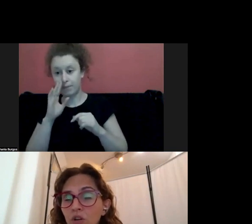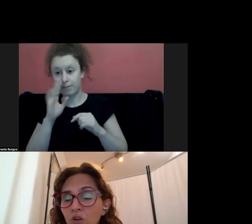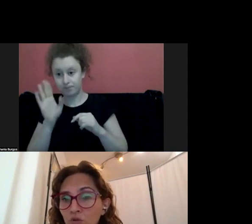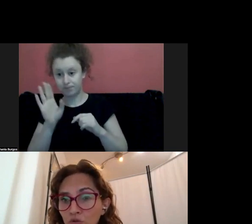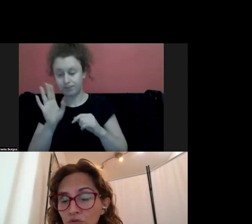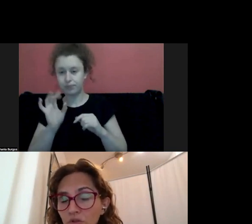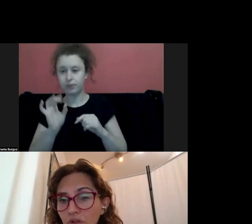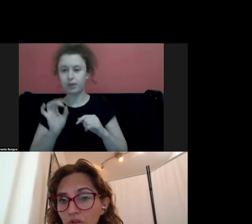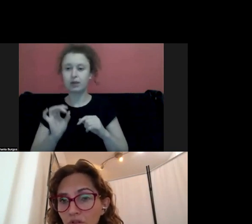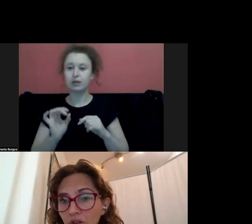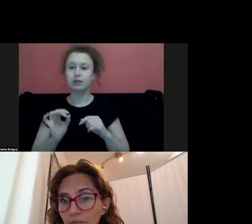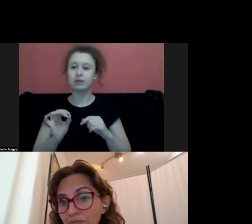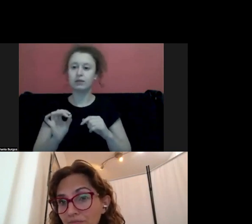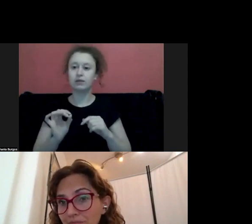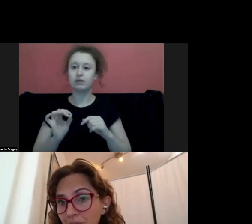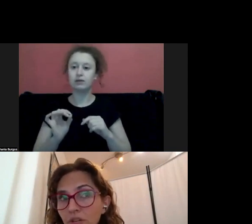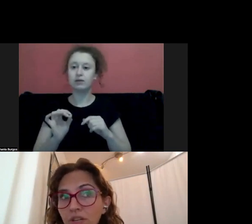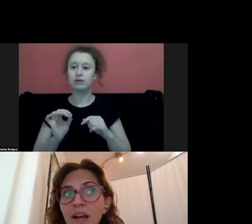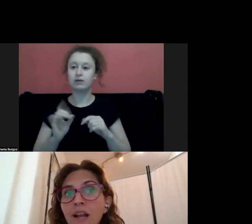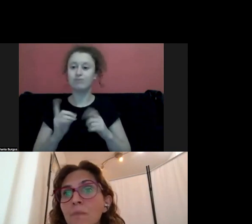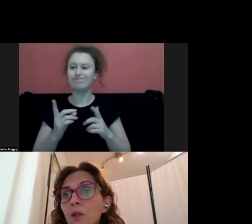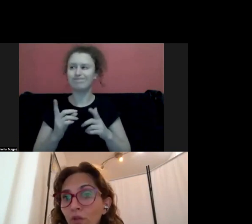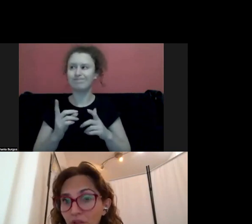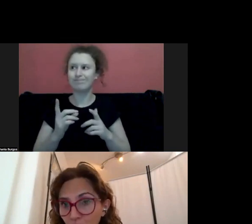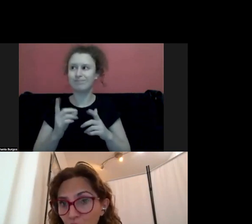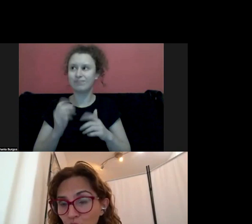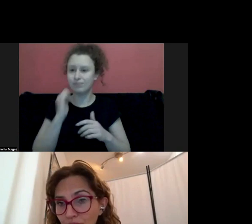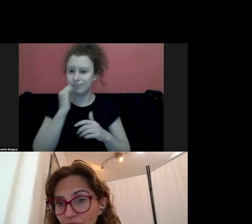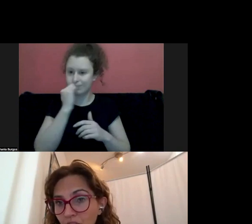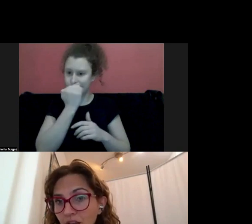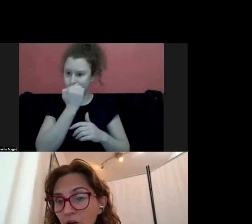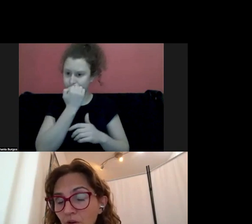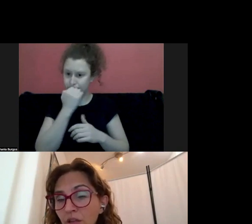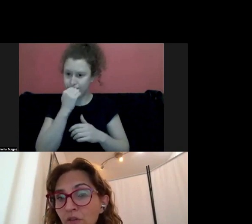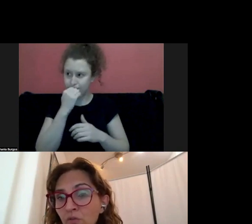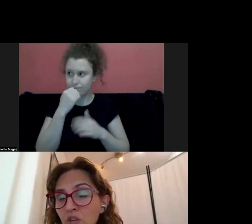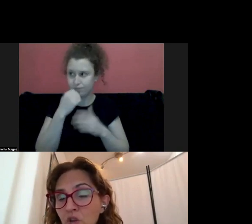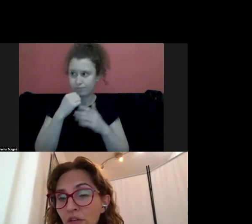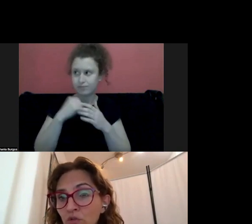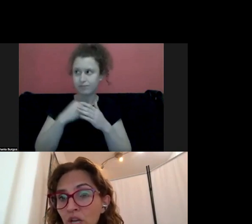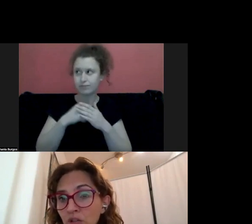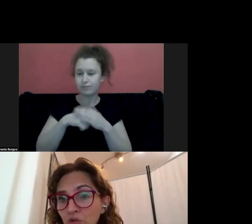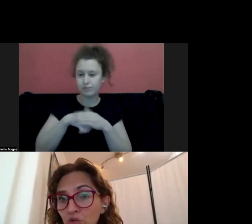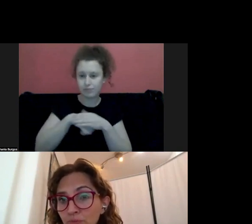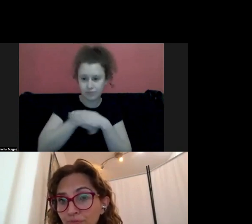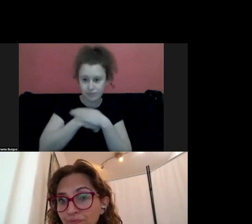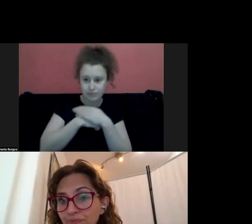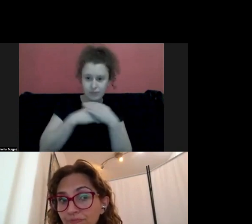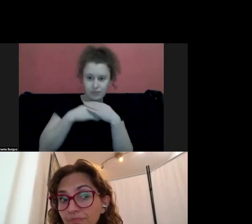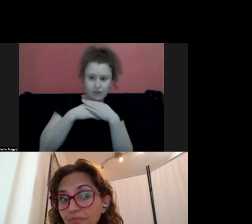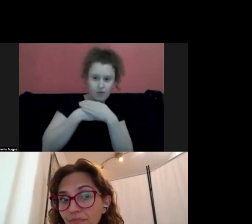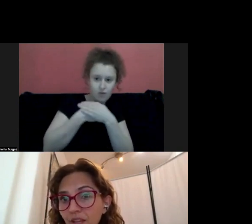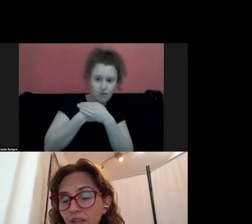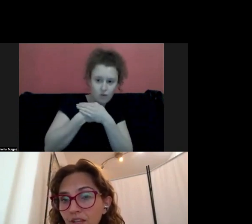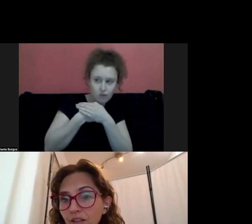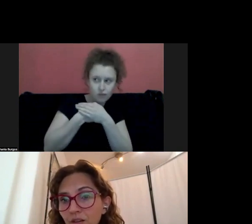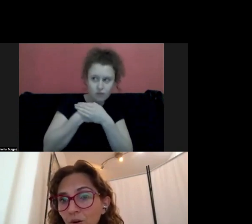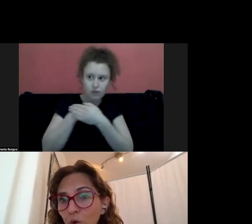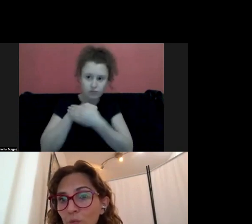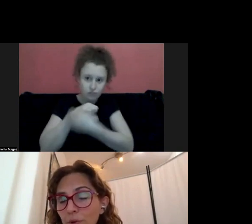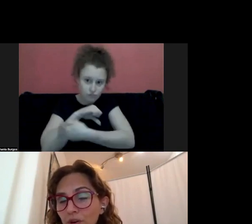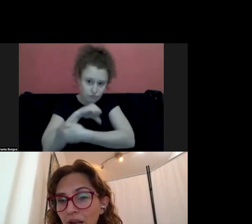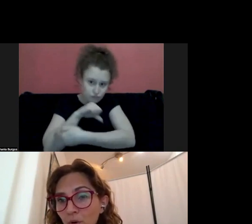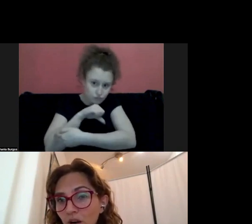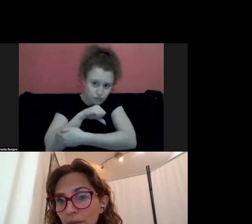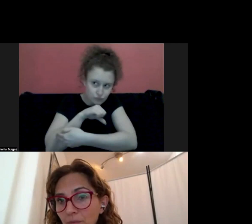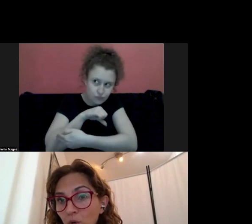sus hijos porque ya eran mayorcitos. Y claro, ¿qué hace un niño de 2 años con